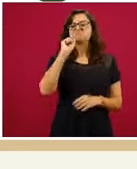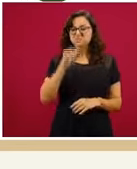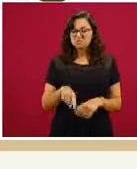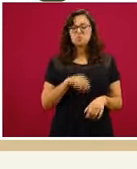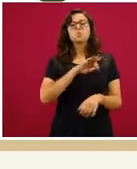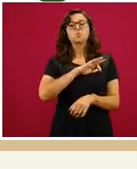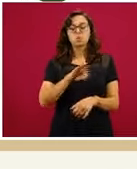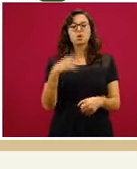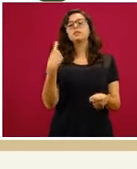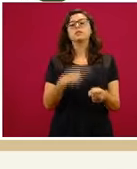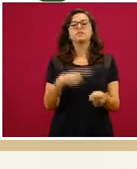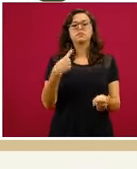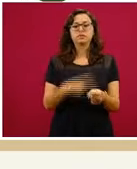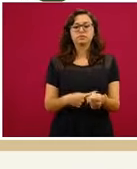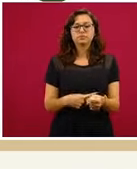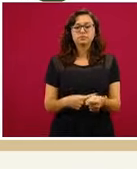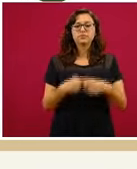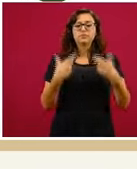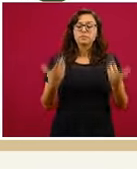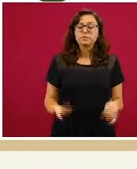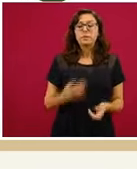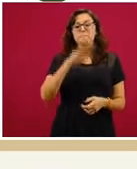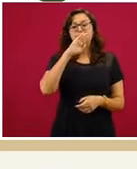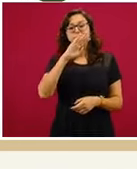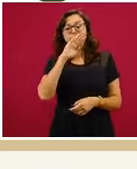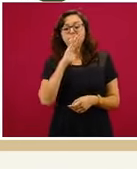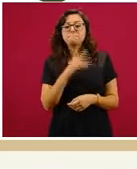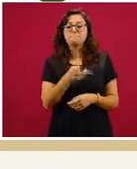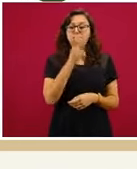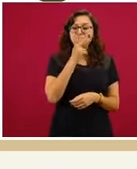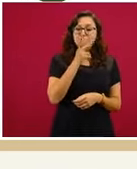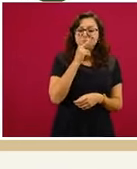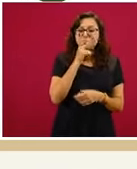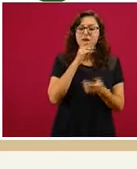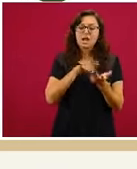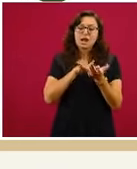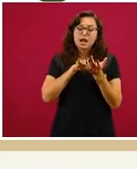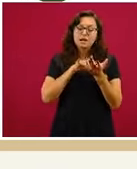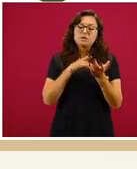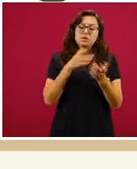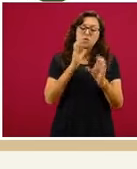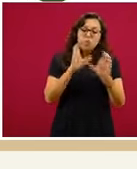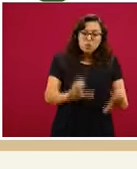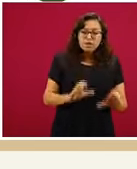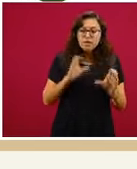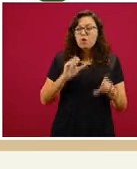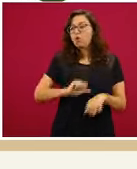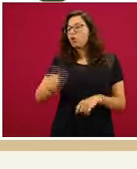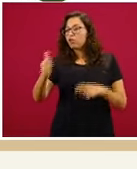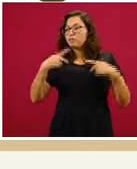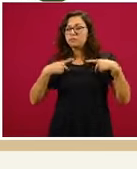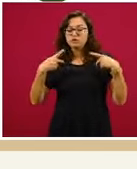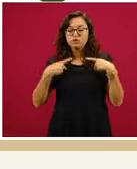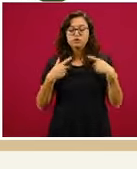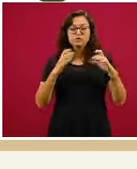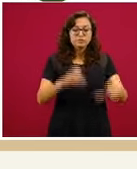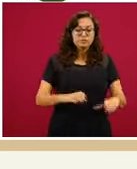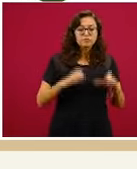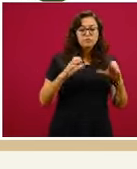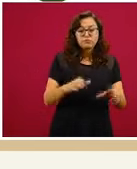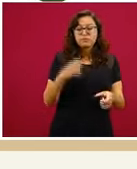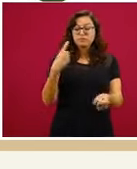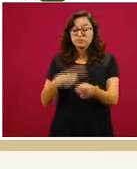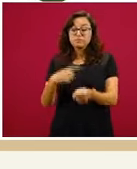enfermedad. Si la mamá o el papá que los cuida o la persona que me apoya cuidando a mis hijos tiene la enfermedad y no ha